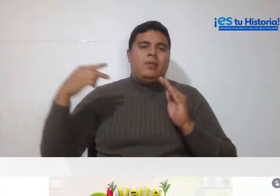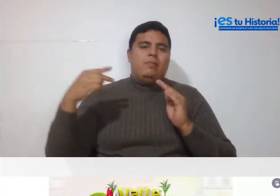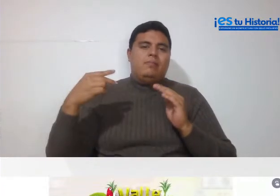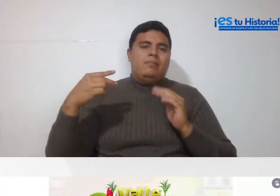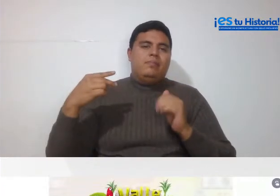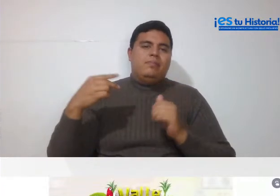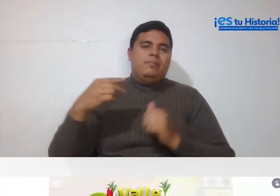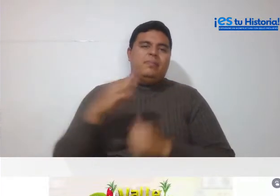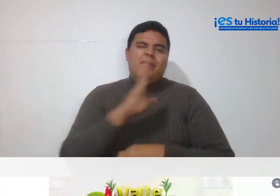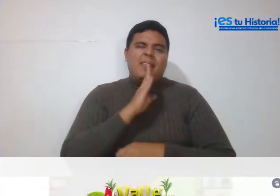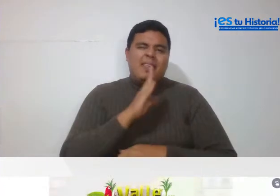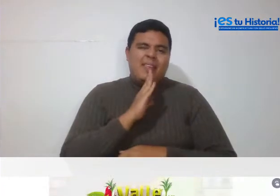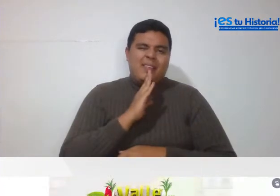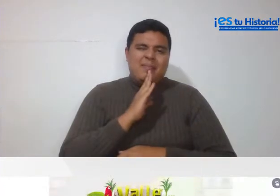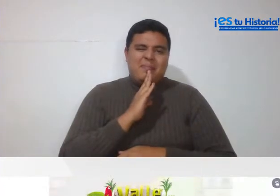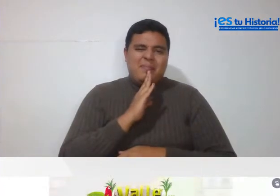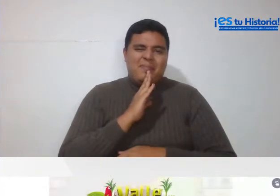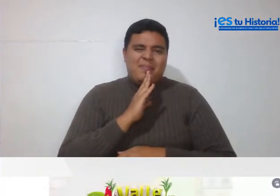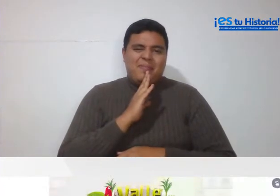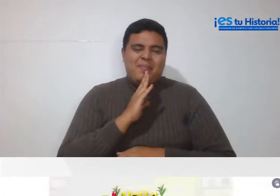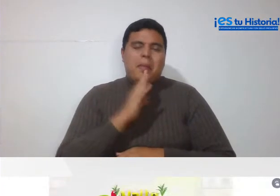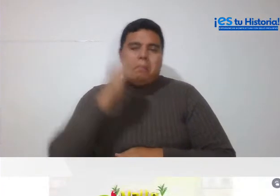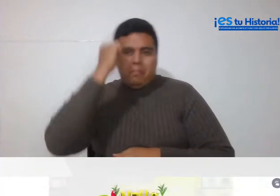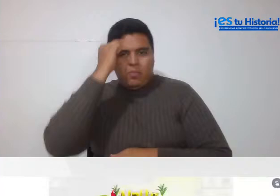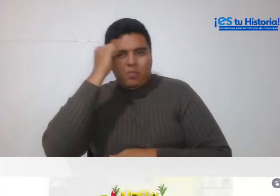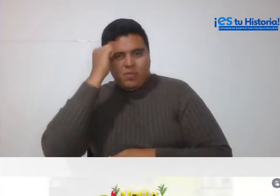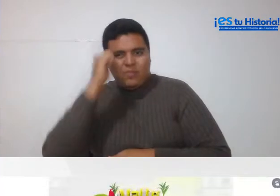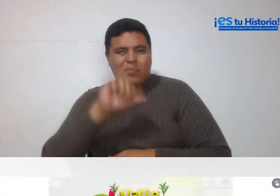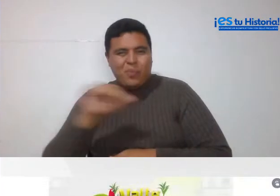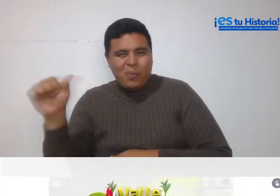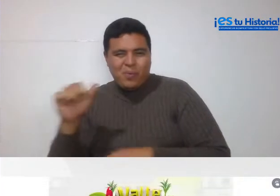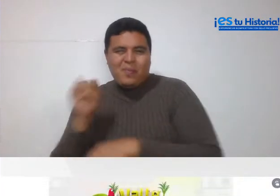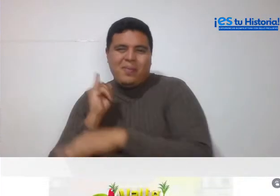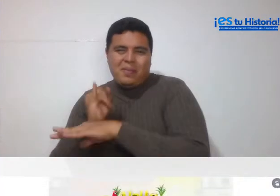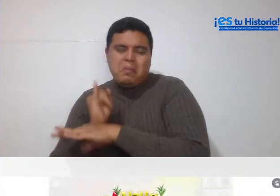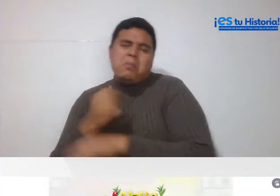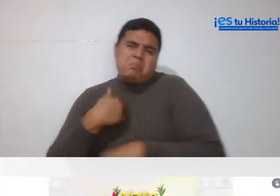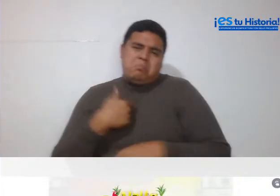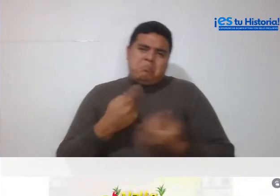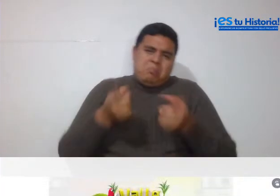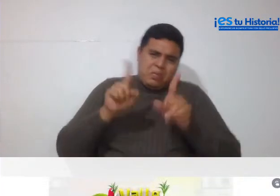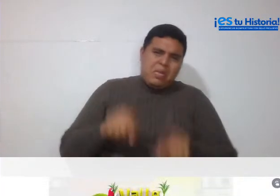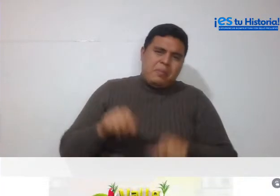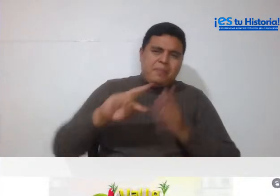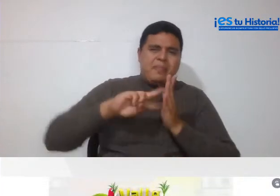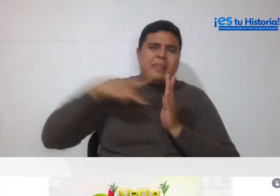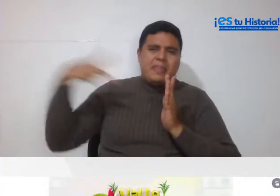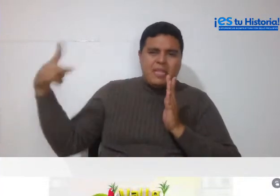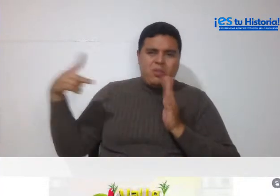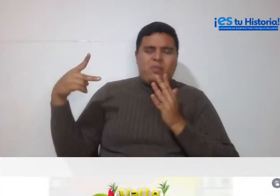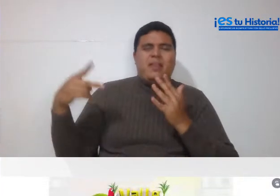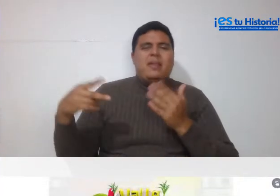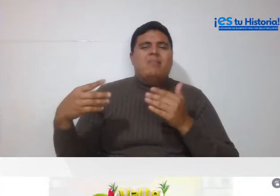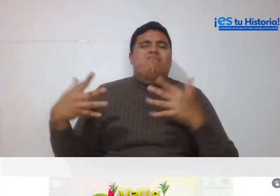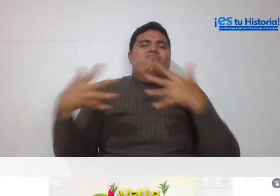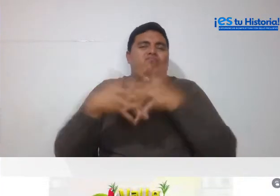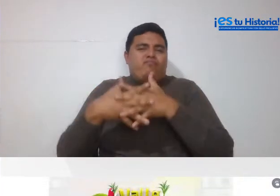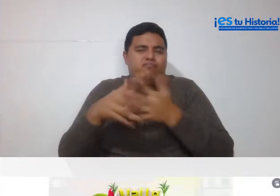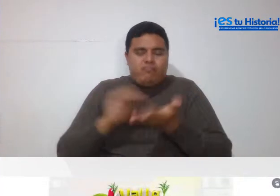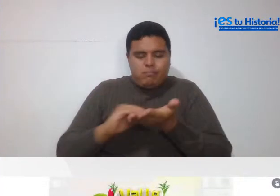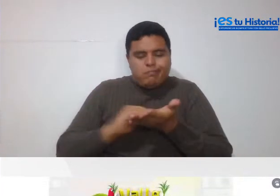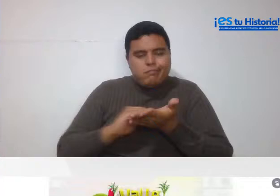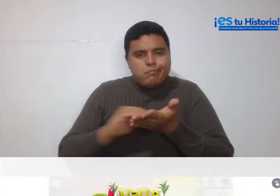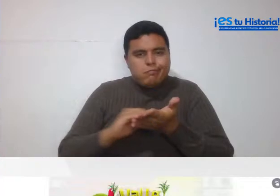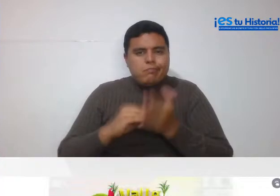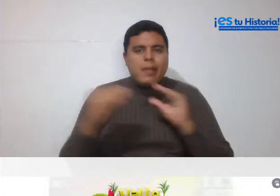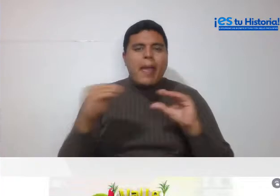el profesor, pero que estoy también trabajando sobre algunas adaptaciones tecnológicas gracias a lo que de pronto